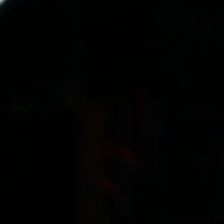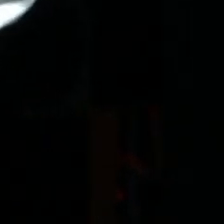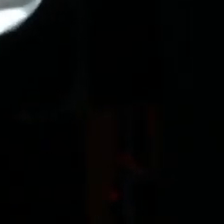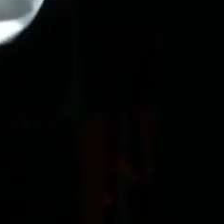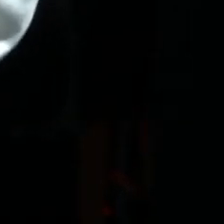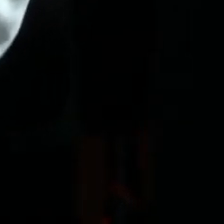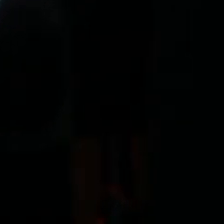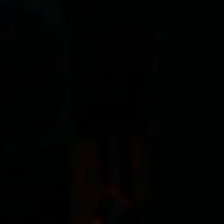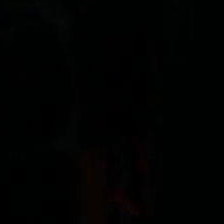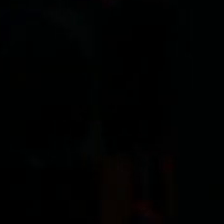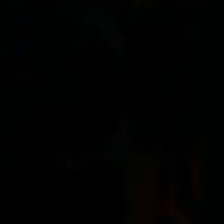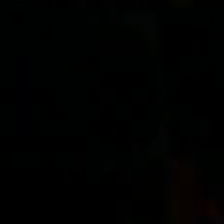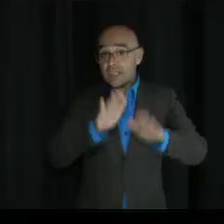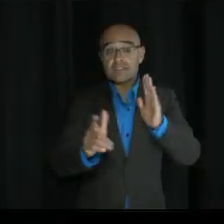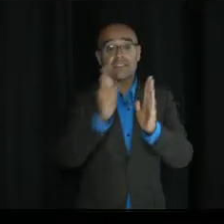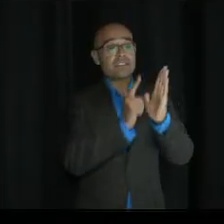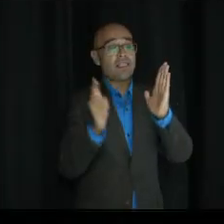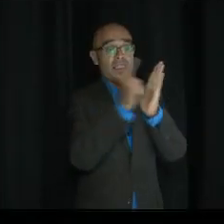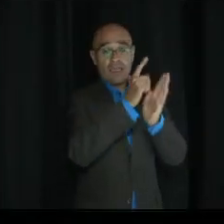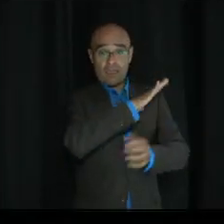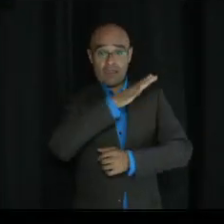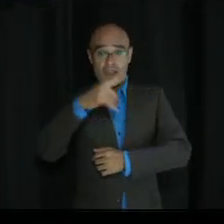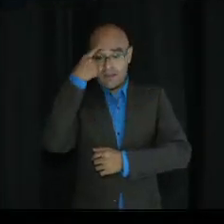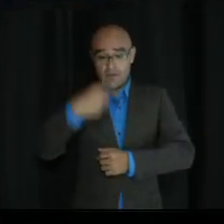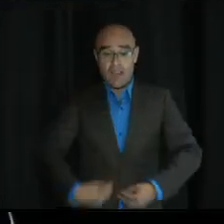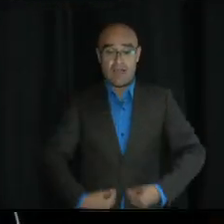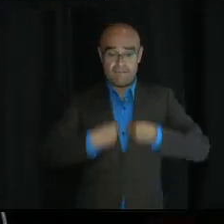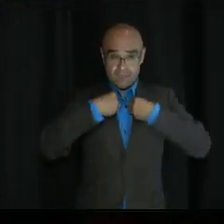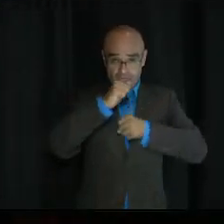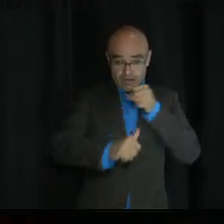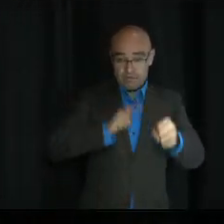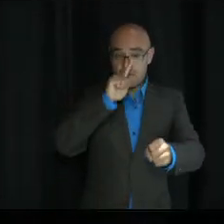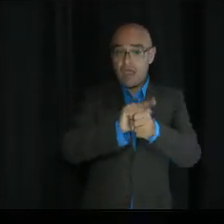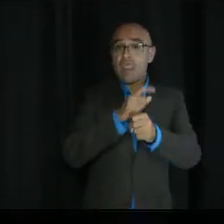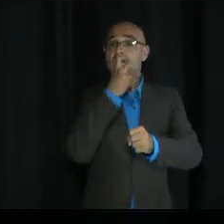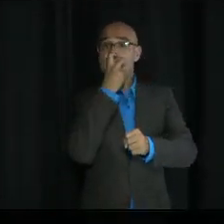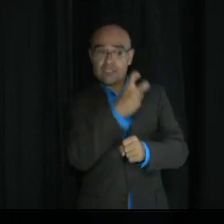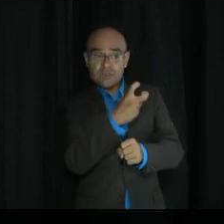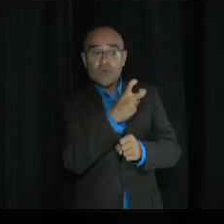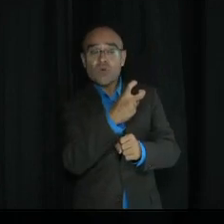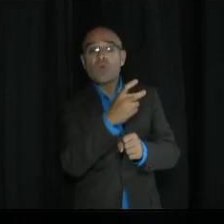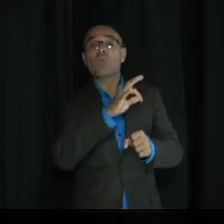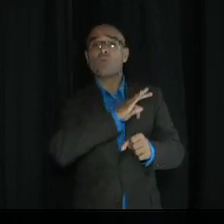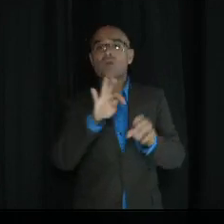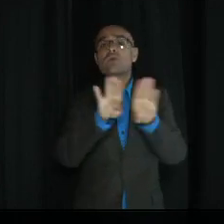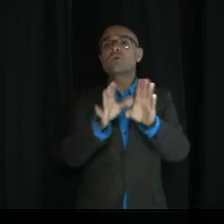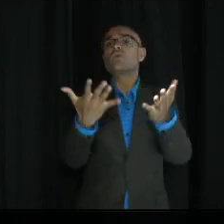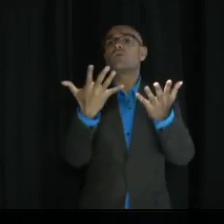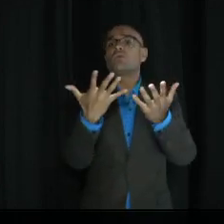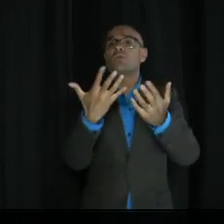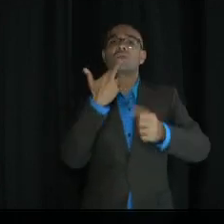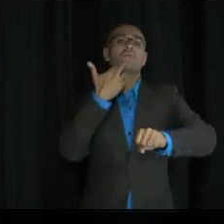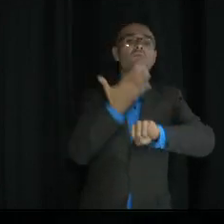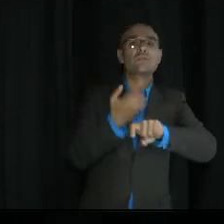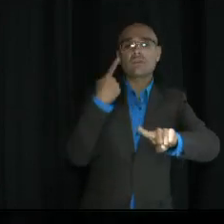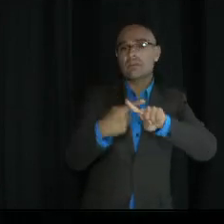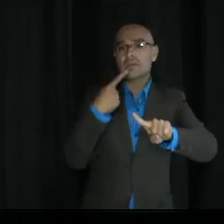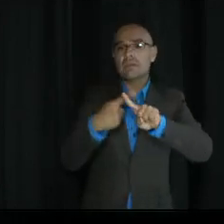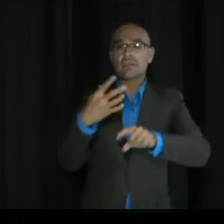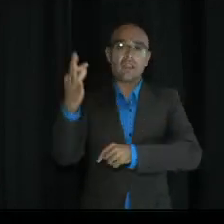momento, aplicando la Ley General de Vida Silvestre y demás, podrían ser atribución de Fiscalía General de la República.